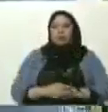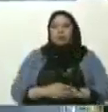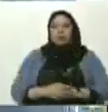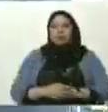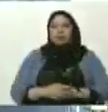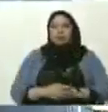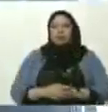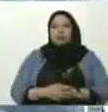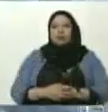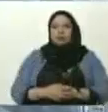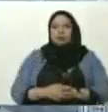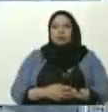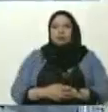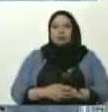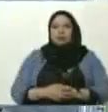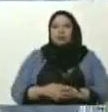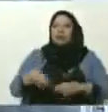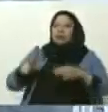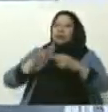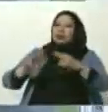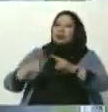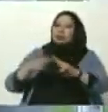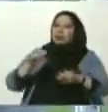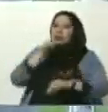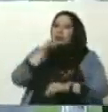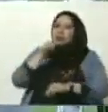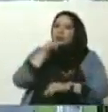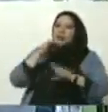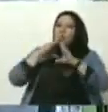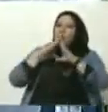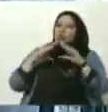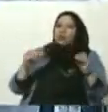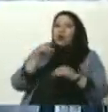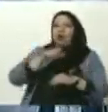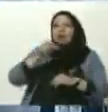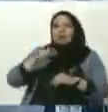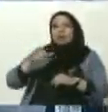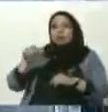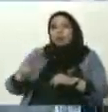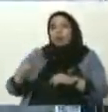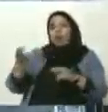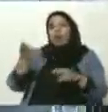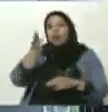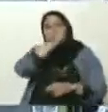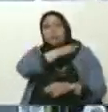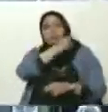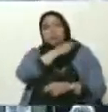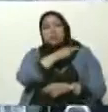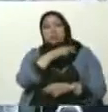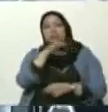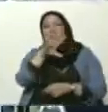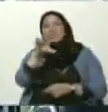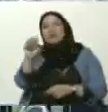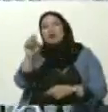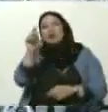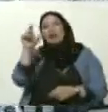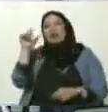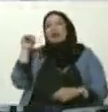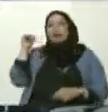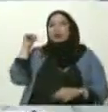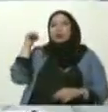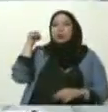una apertura del compás para que todos los representantes en este conflicto que lleva más de 50 años y donde,